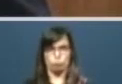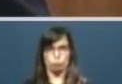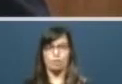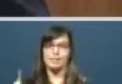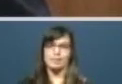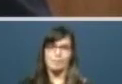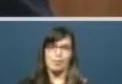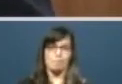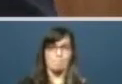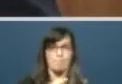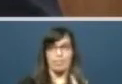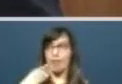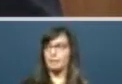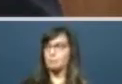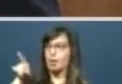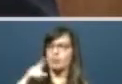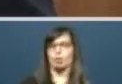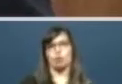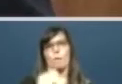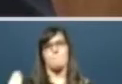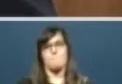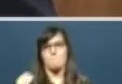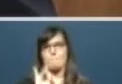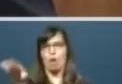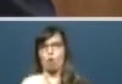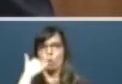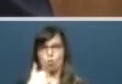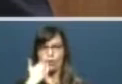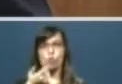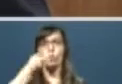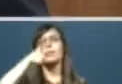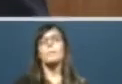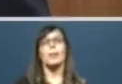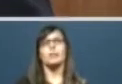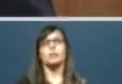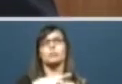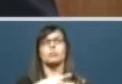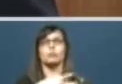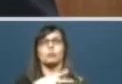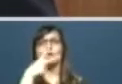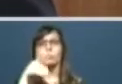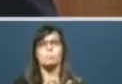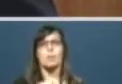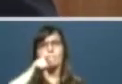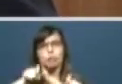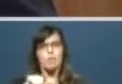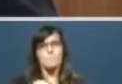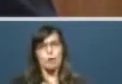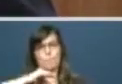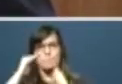mejor que la media nacional y son también 2.000 parados menos que en mayo de hace dos años